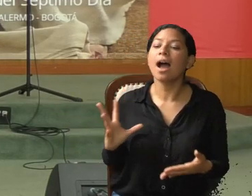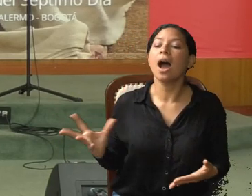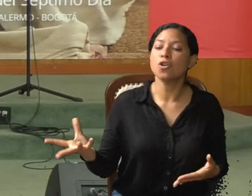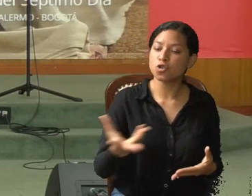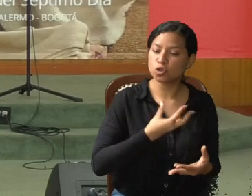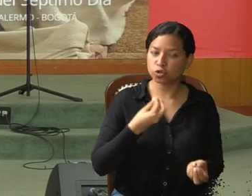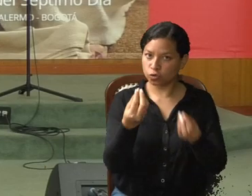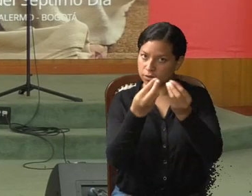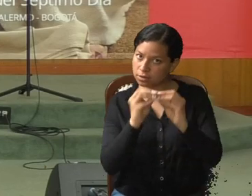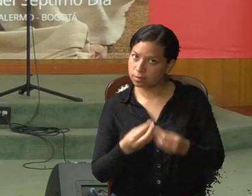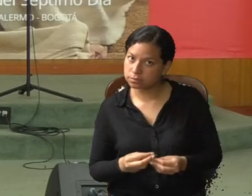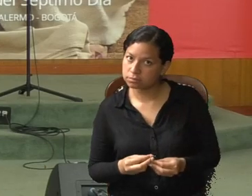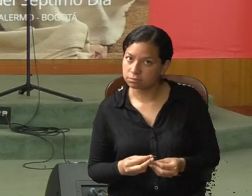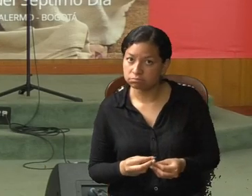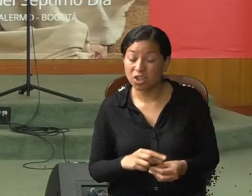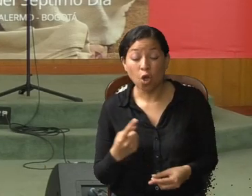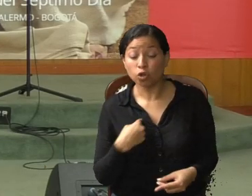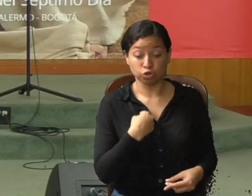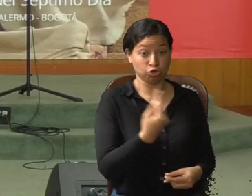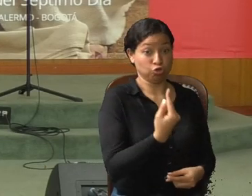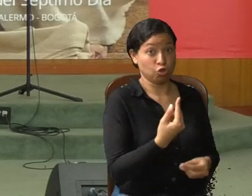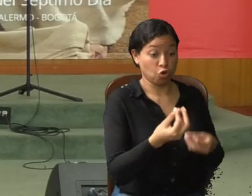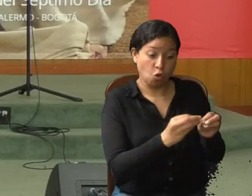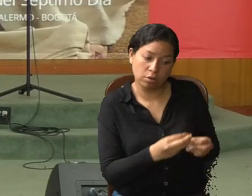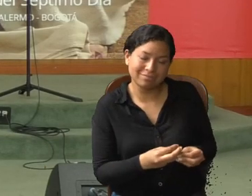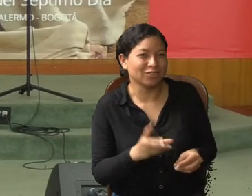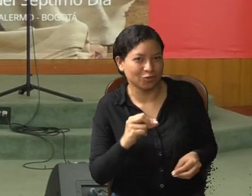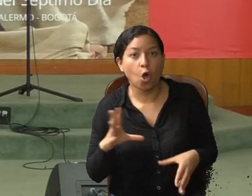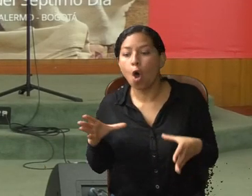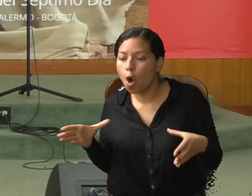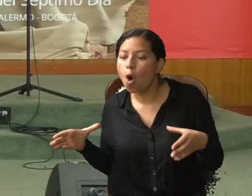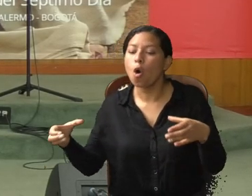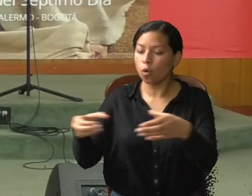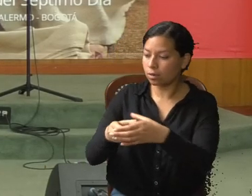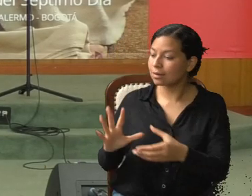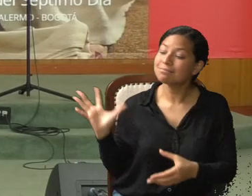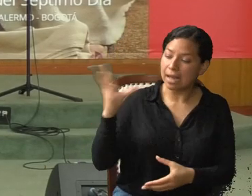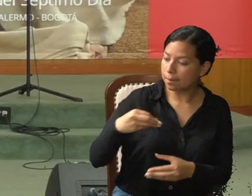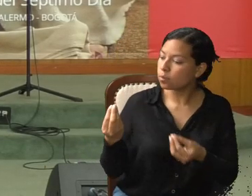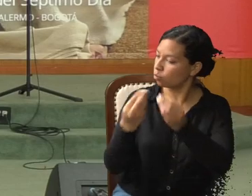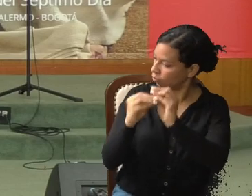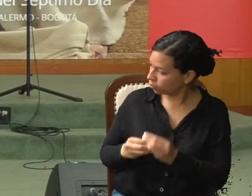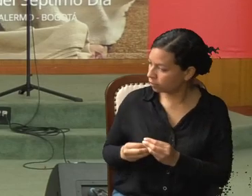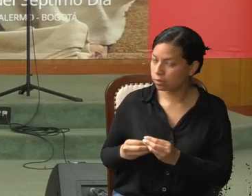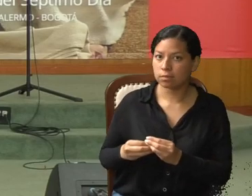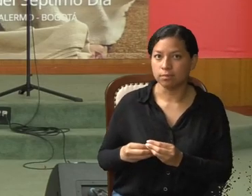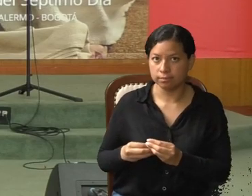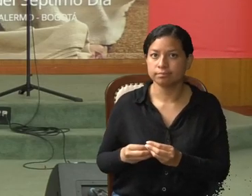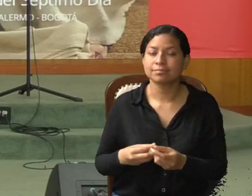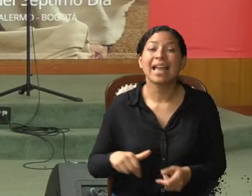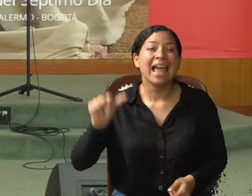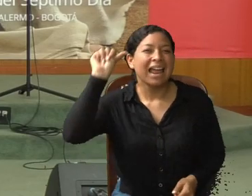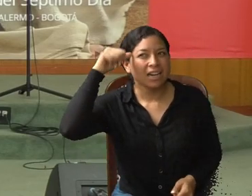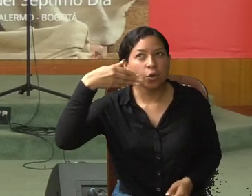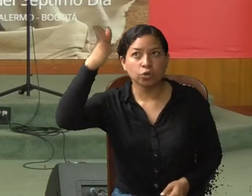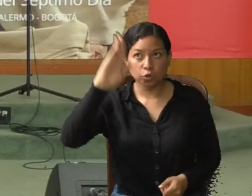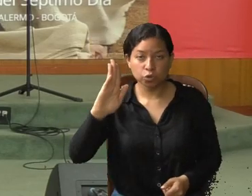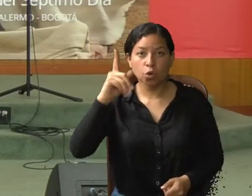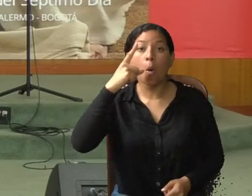plural. ¿A qué se refiere este plural? A que Dios es Padre, Dios es Hijo y Dios